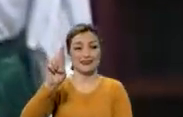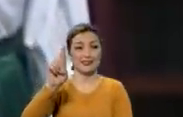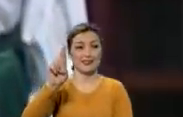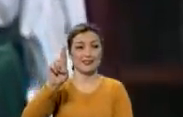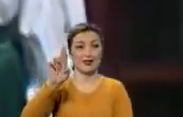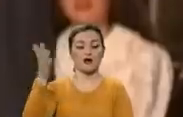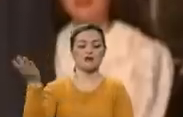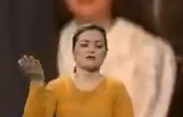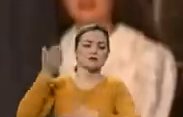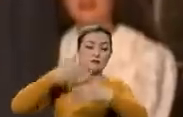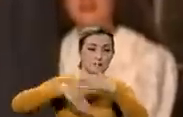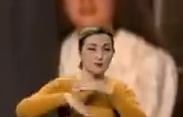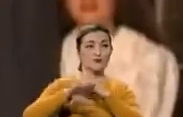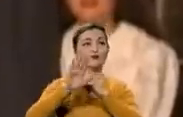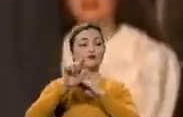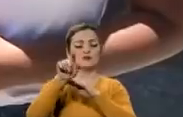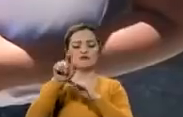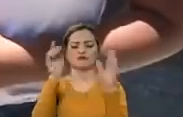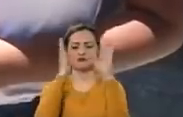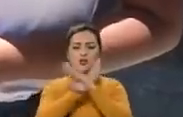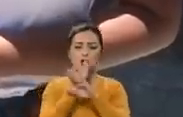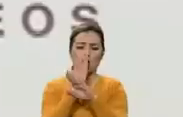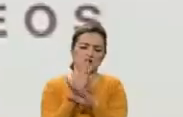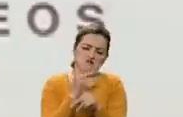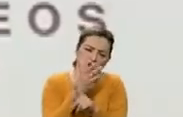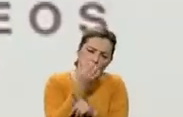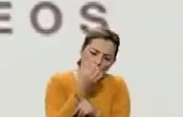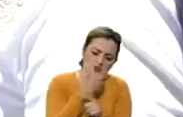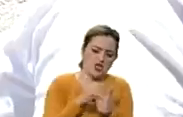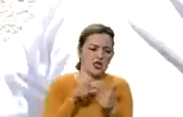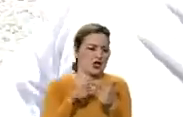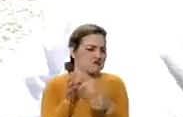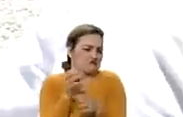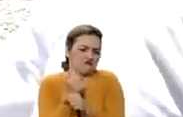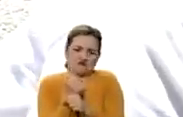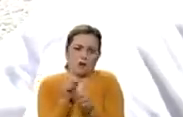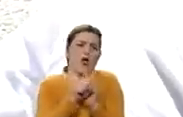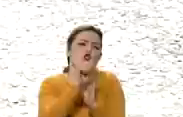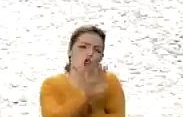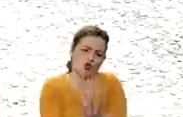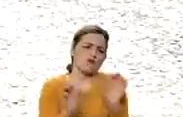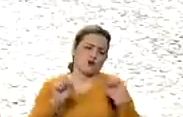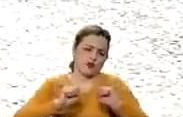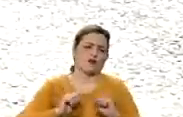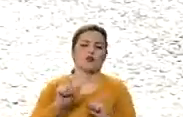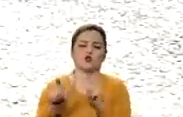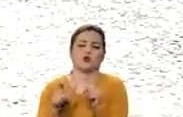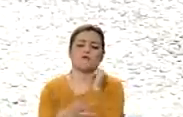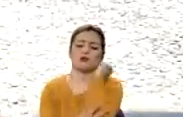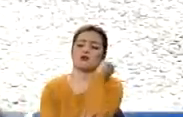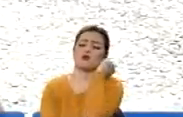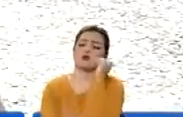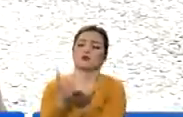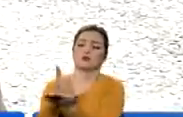pedirá a cambio la entrega de víveres o artículos de bioseguridad para donar a las personas más necesitadas. Lo que sugerimos es que